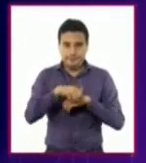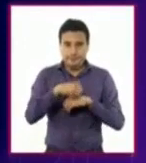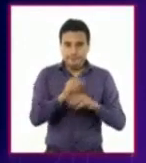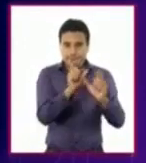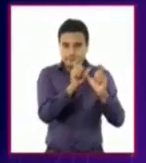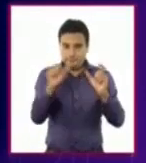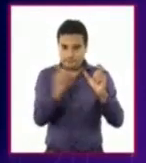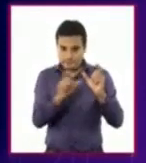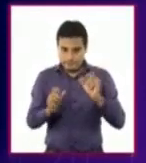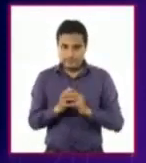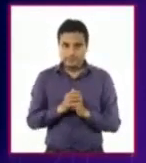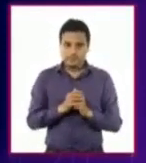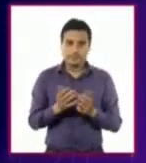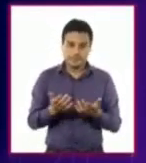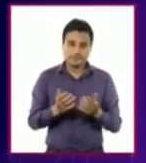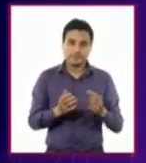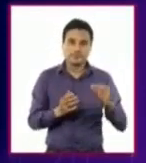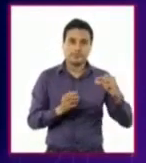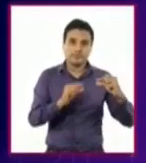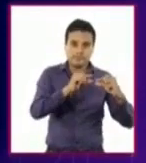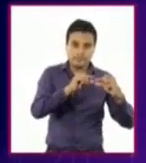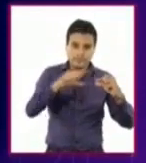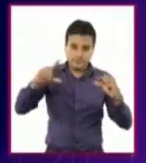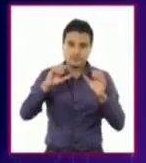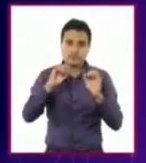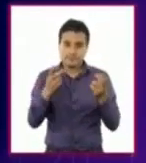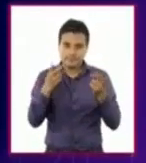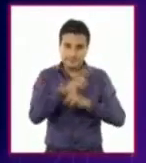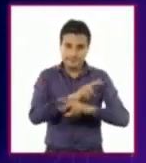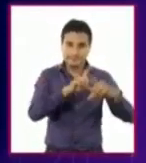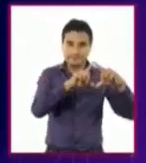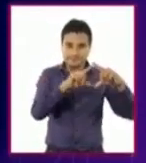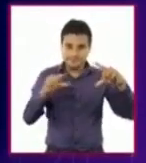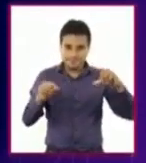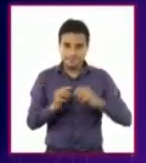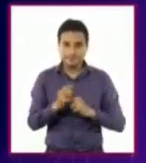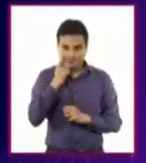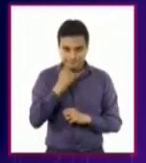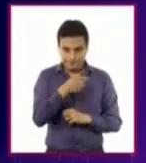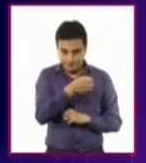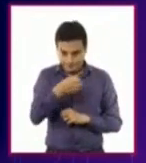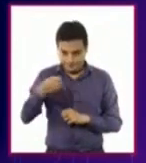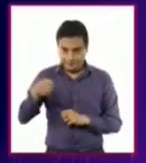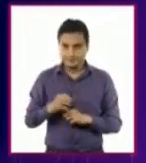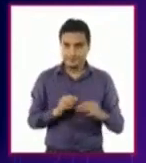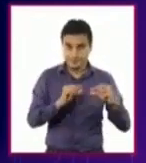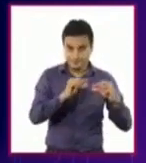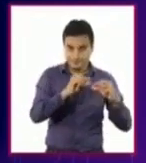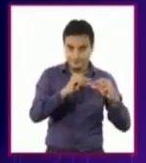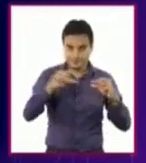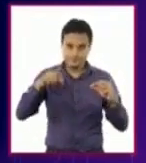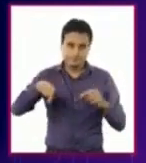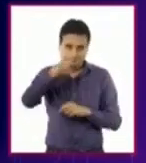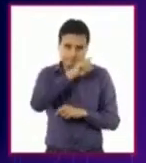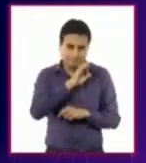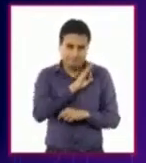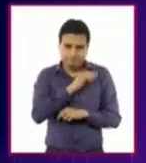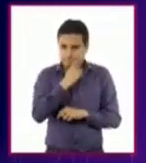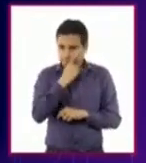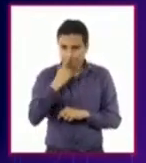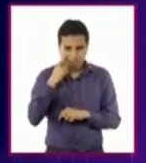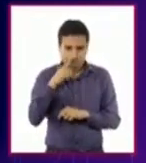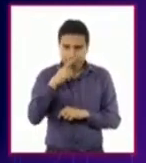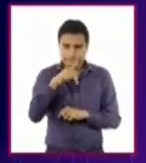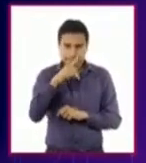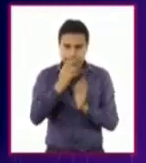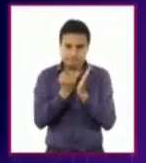o de mayor a menor en este caso los ordenaré de menor a mayor pero ustedes pueden hacerlo de mayor